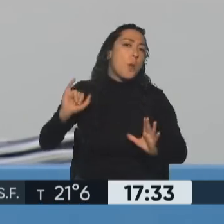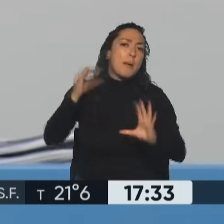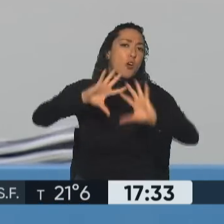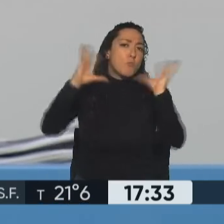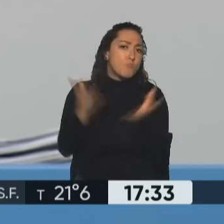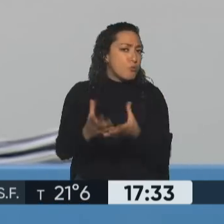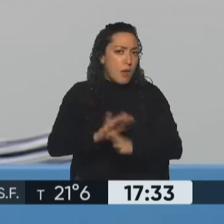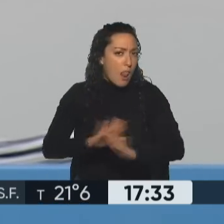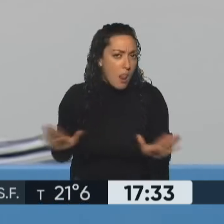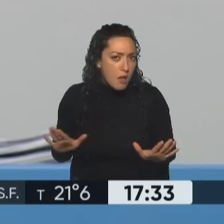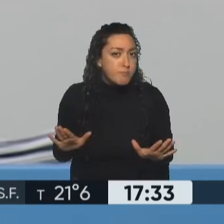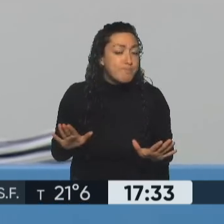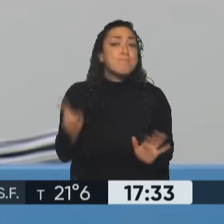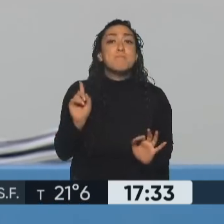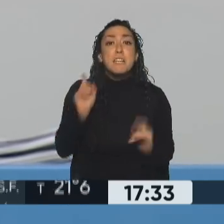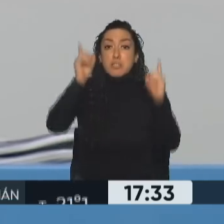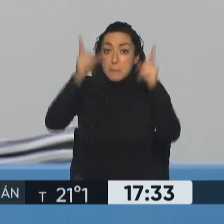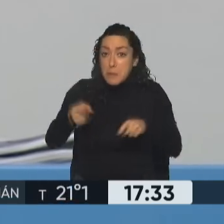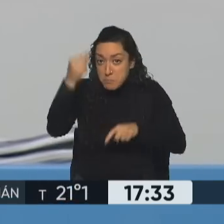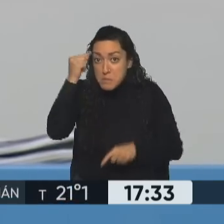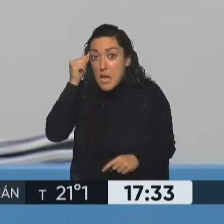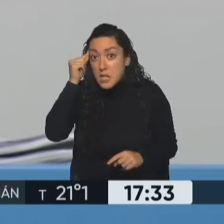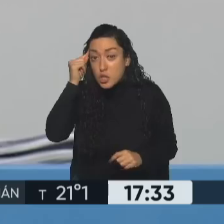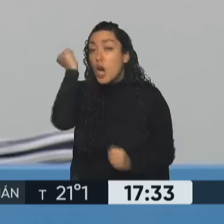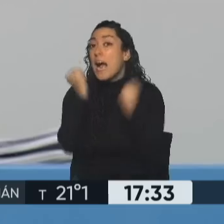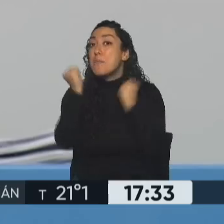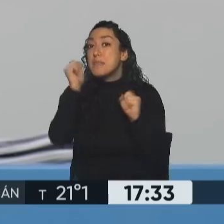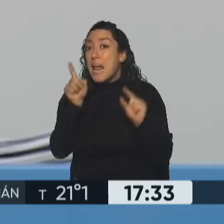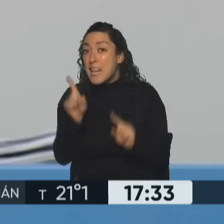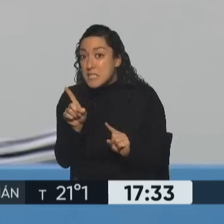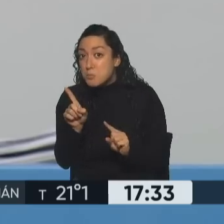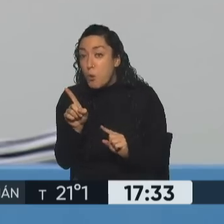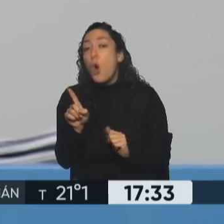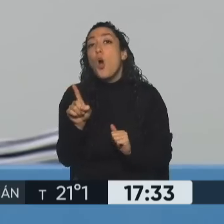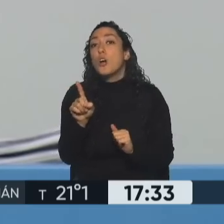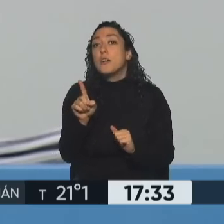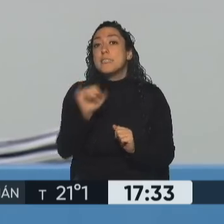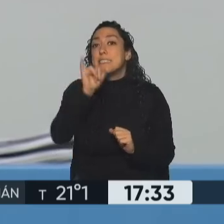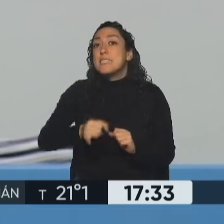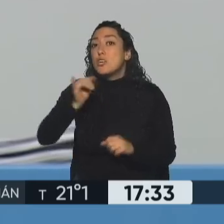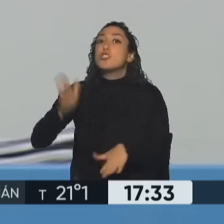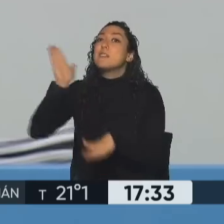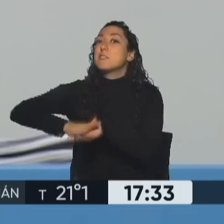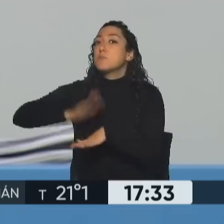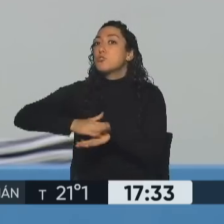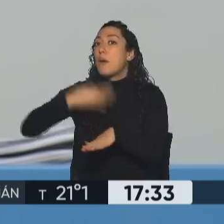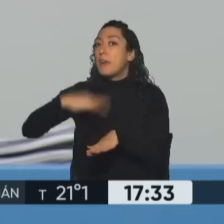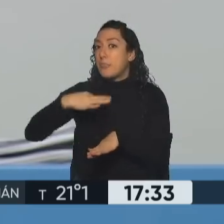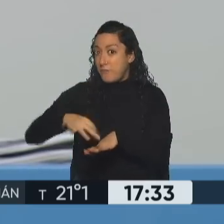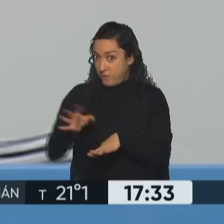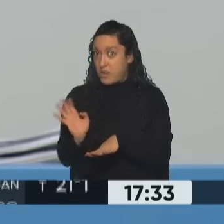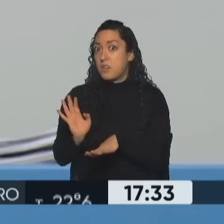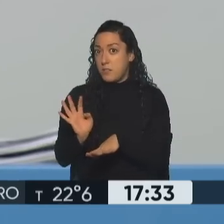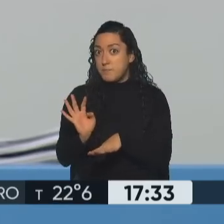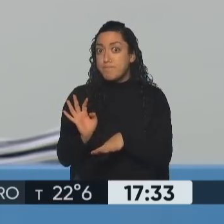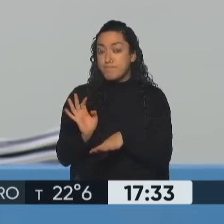que también ese capitalismo debe hacerse cargo de algo,